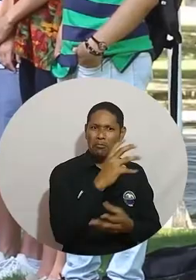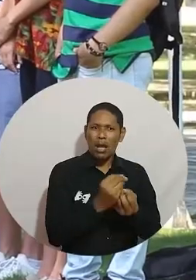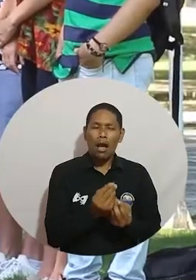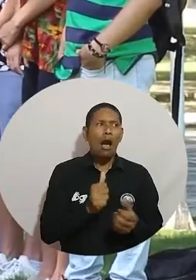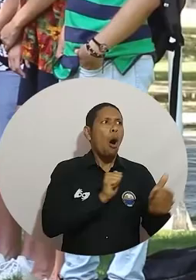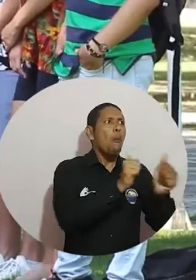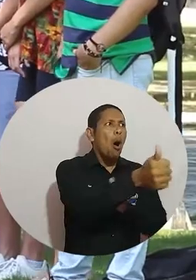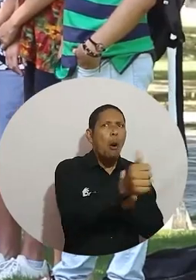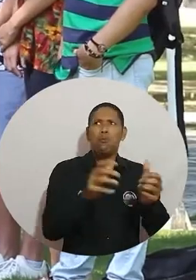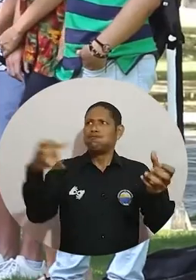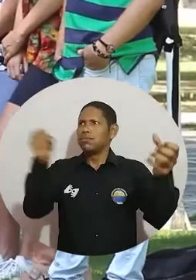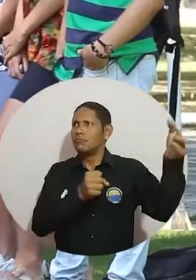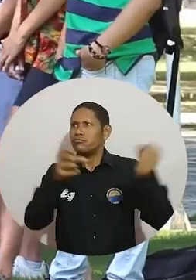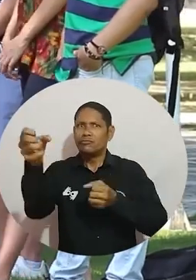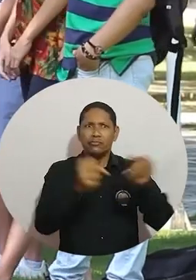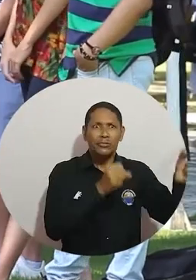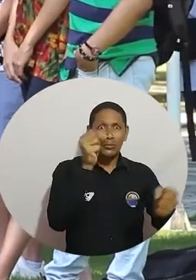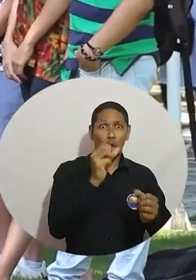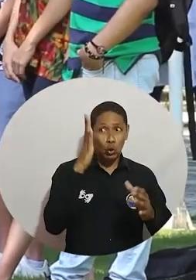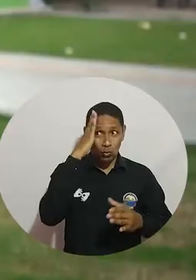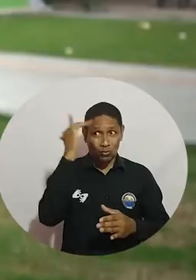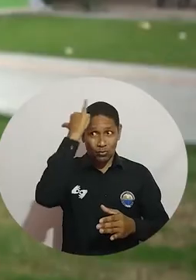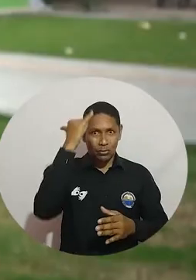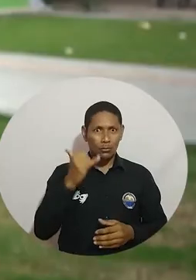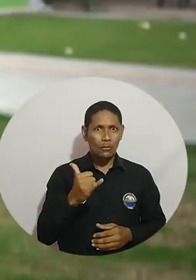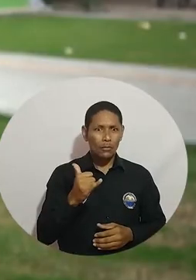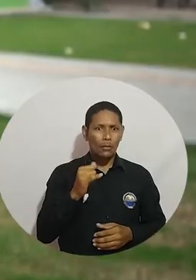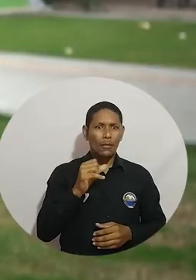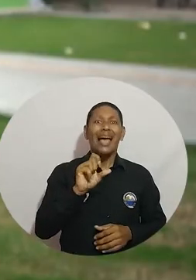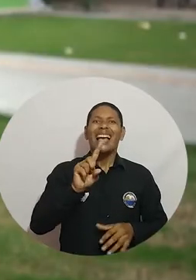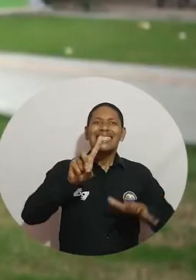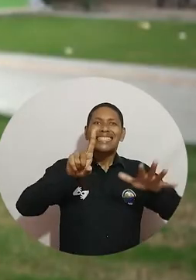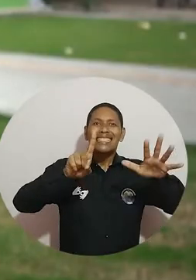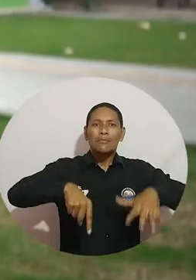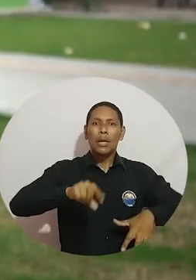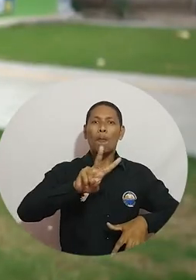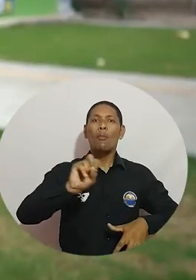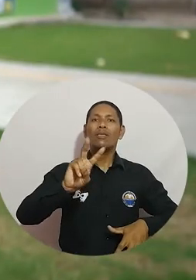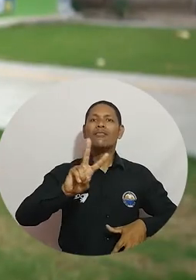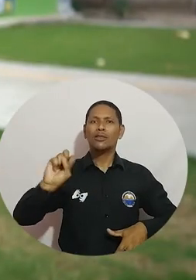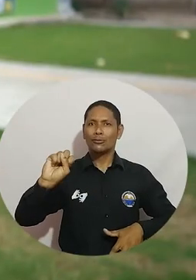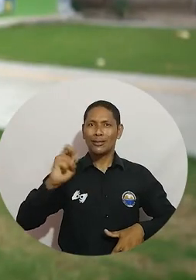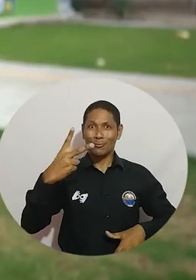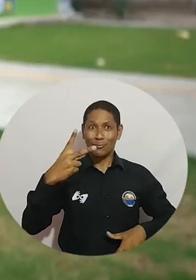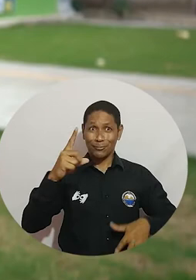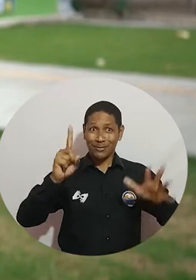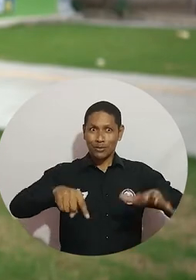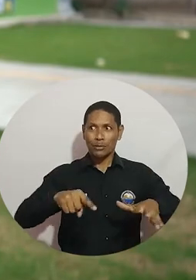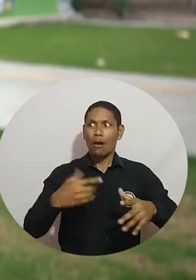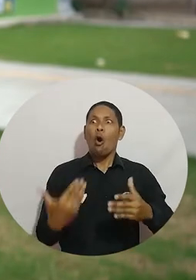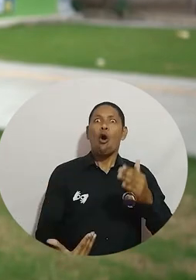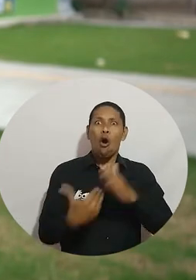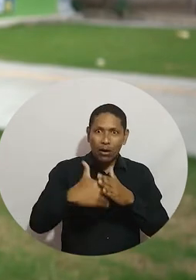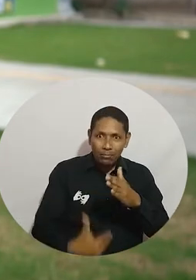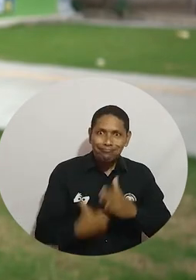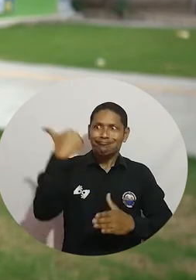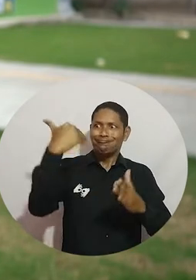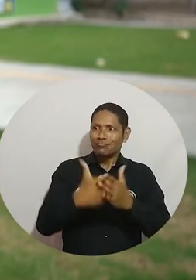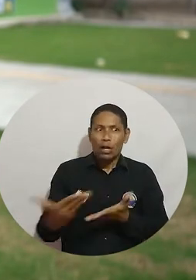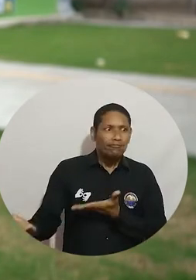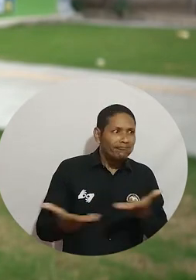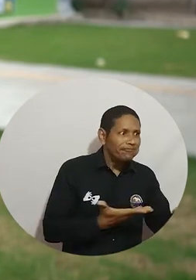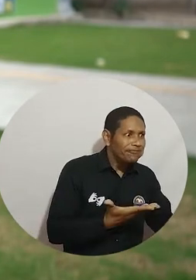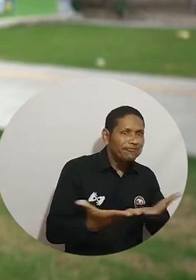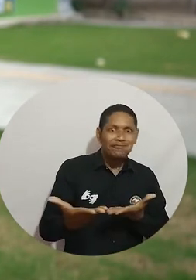para realizar sus intercambios académicos. Hasta este semestre, 2022-2, es que pudimos nuevamente retomar esta